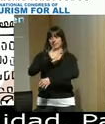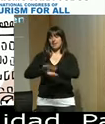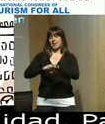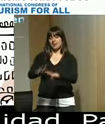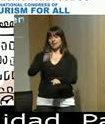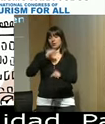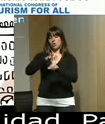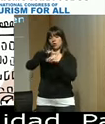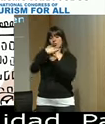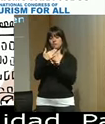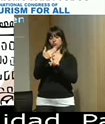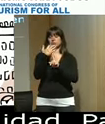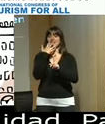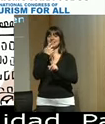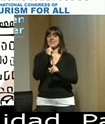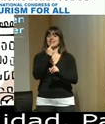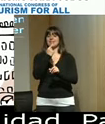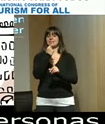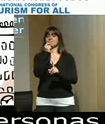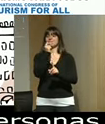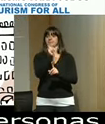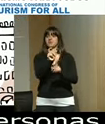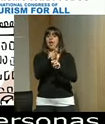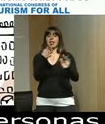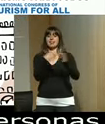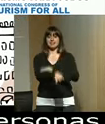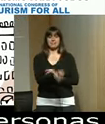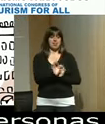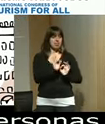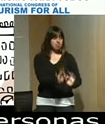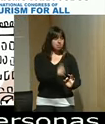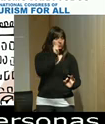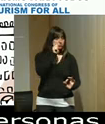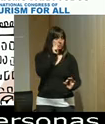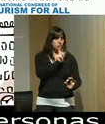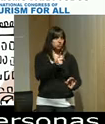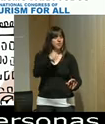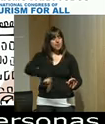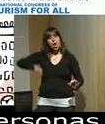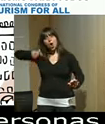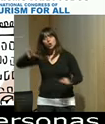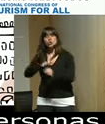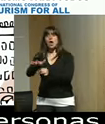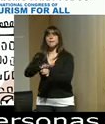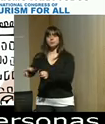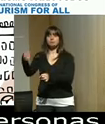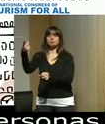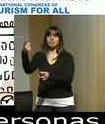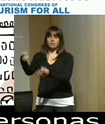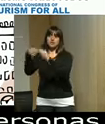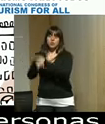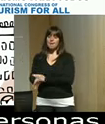considera accesible, si lo limitamos al turismo, pero es extensible para cualquier ámbito de necesidad de una persona. En el